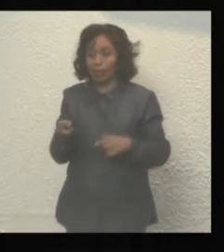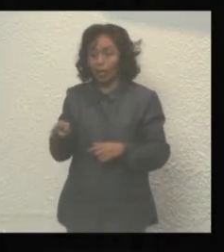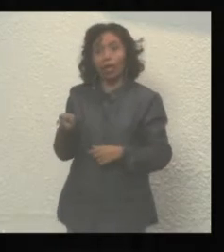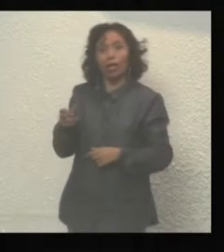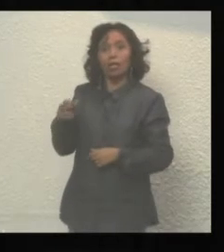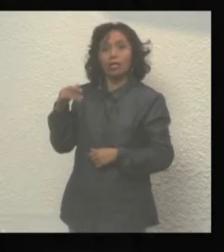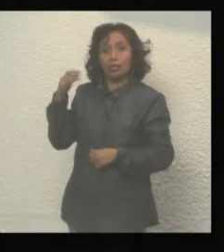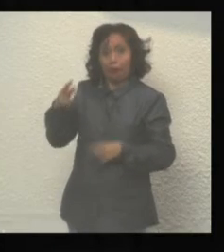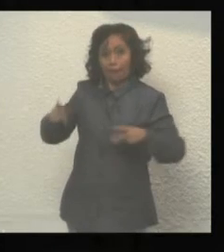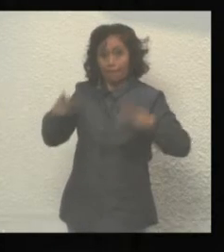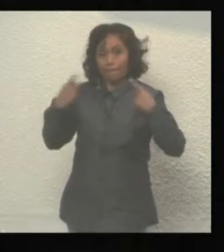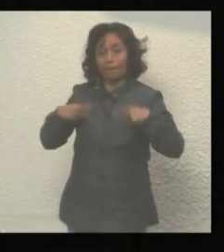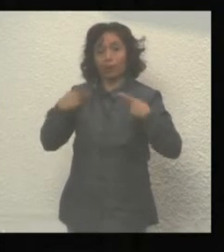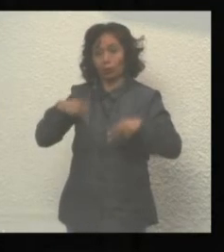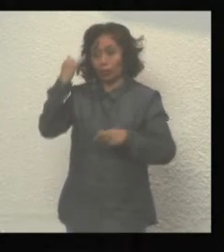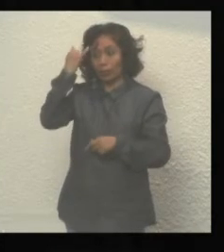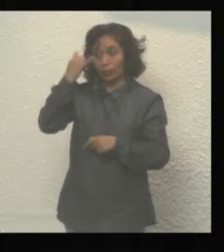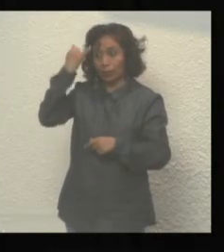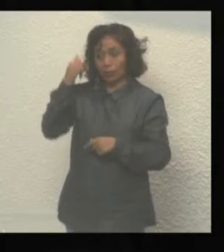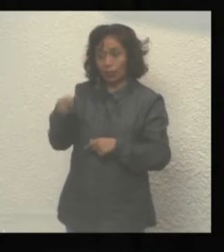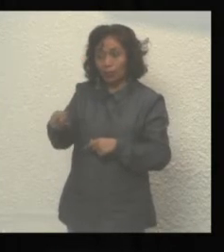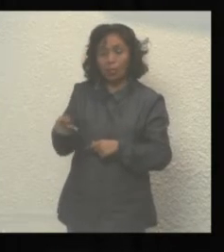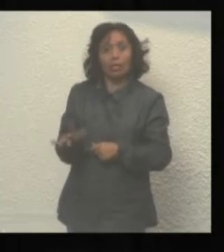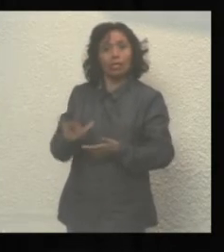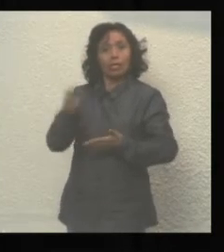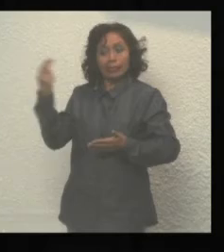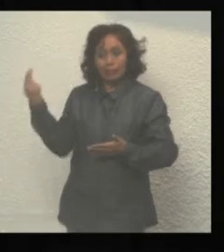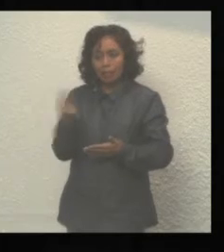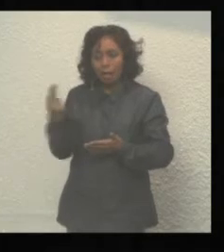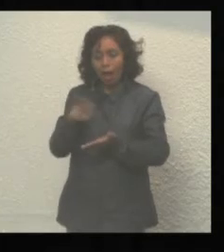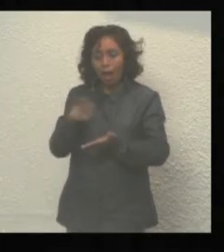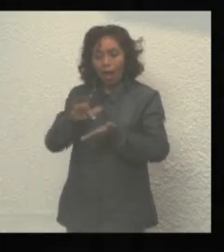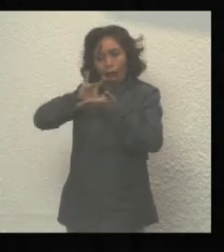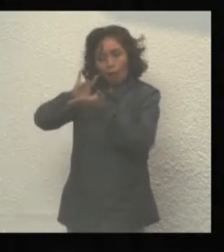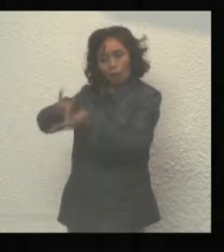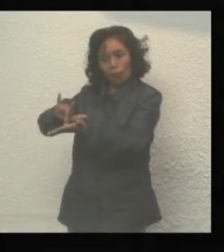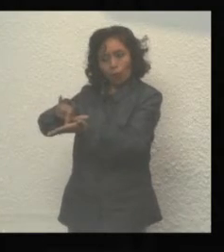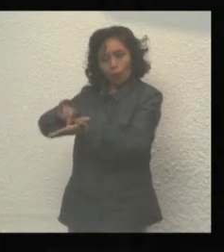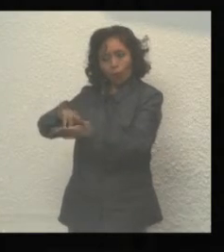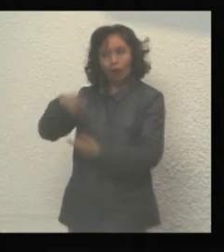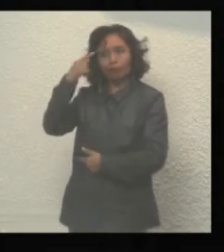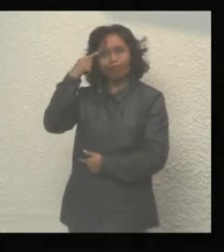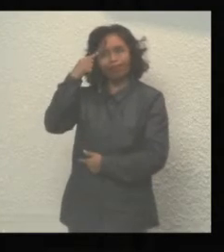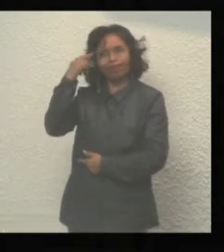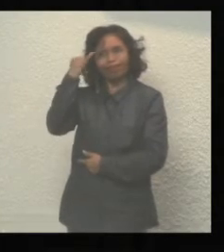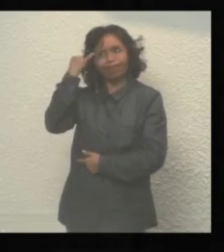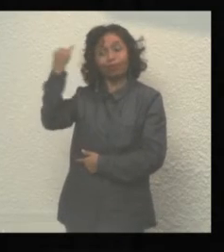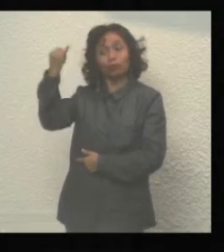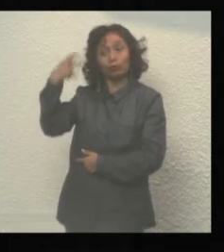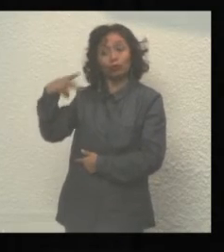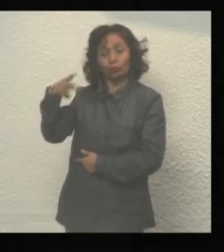indígenas, que merece tener respaldo y apoyo para poner en marcha esos proyectos.